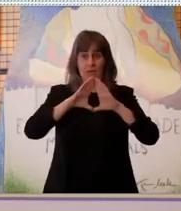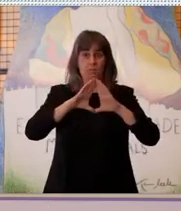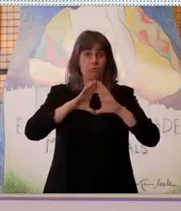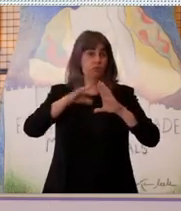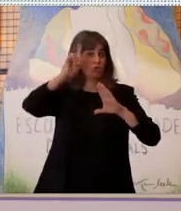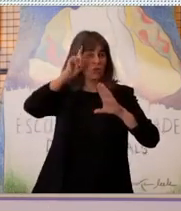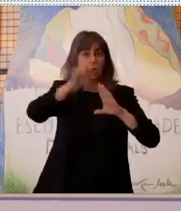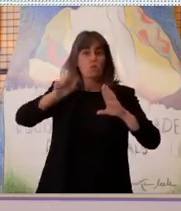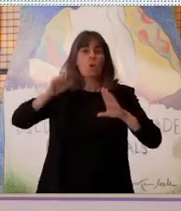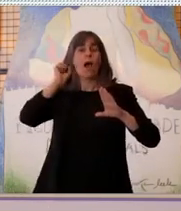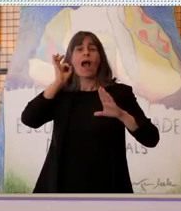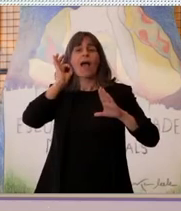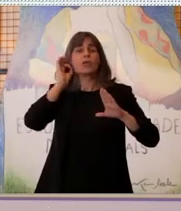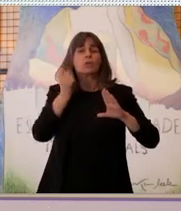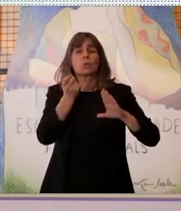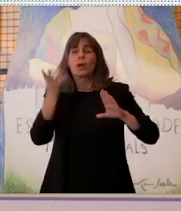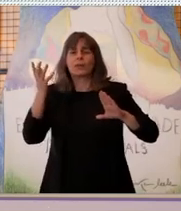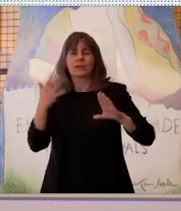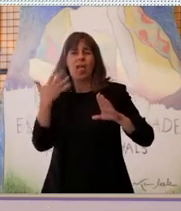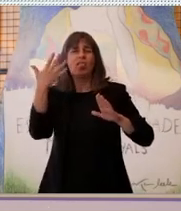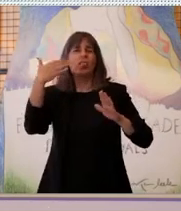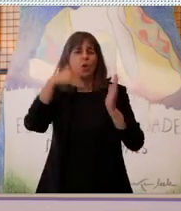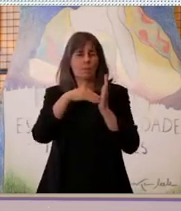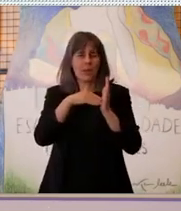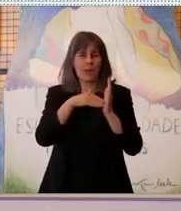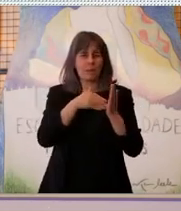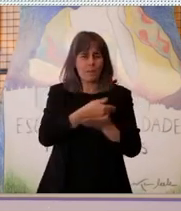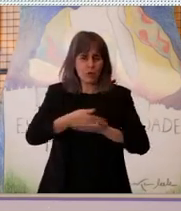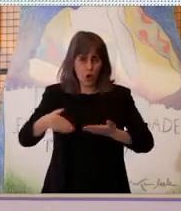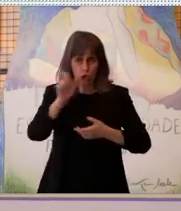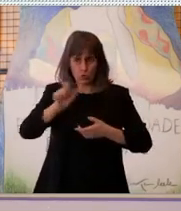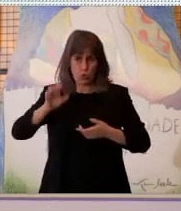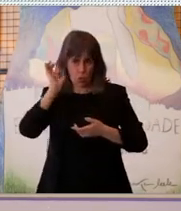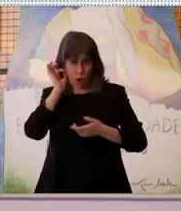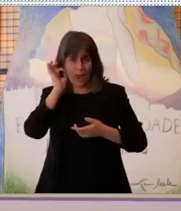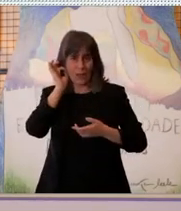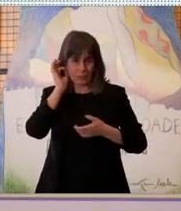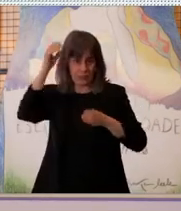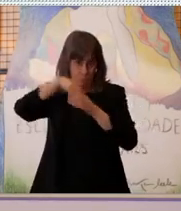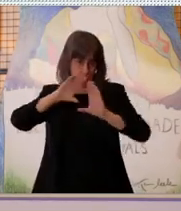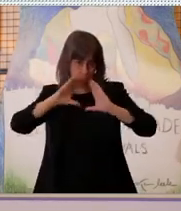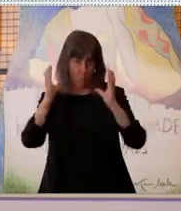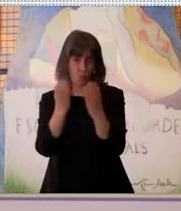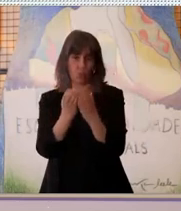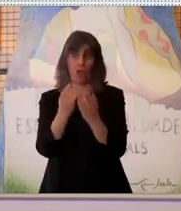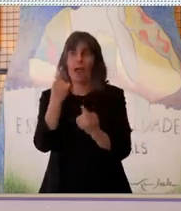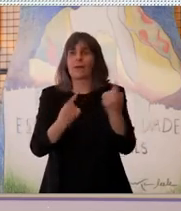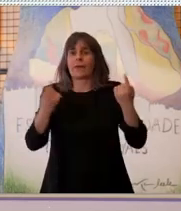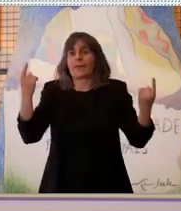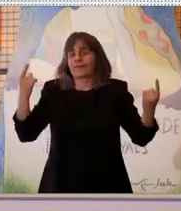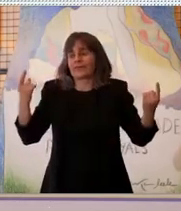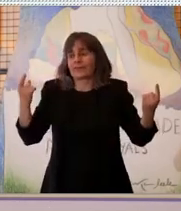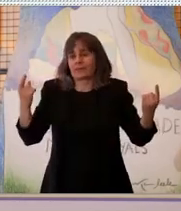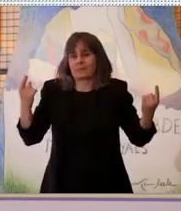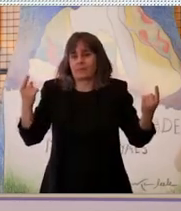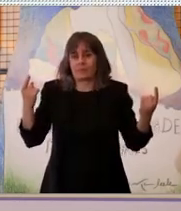sé cuánto es la población mundial somos 5 mil millones de mujeres es un poco a veces bueno el uso